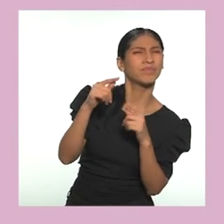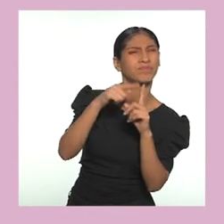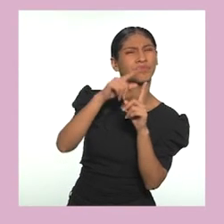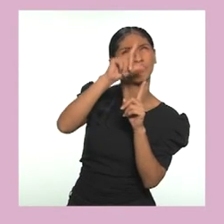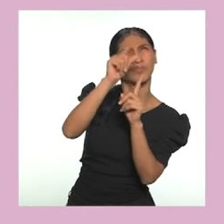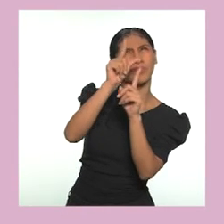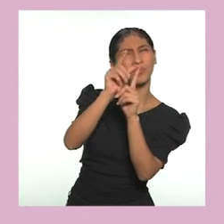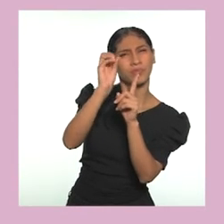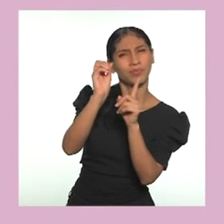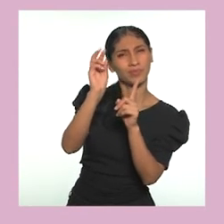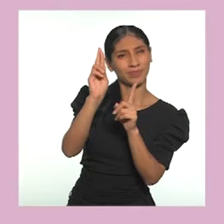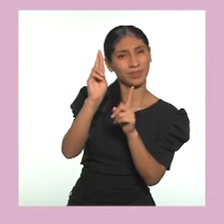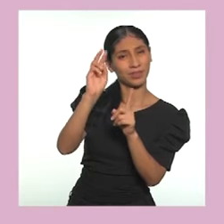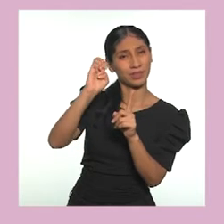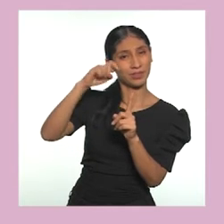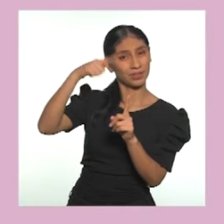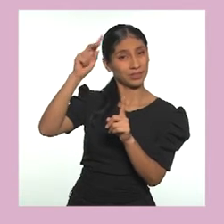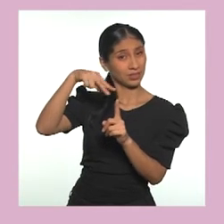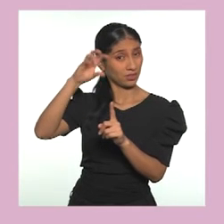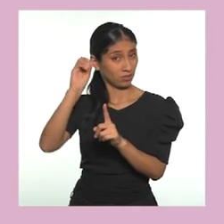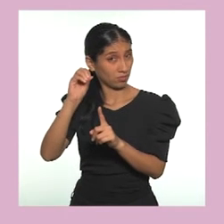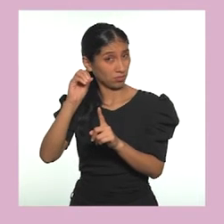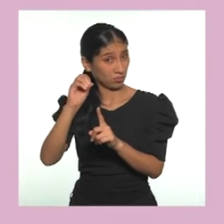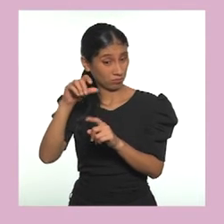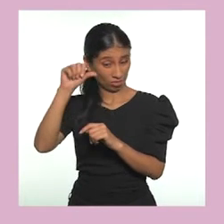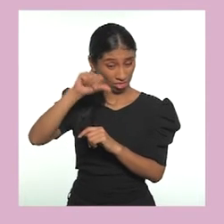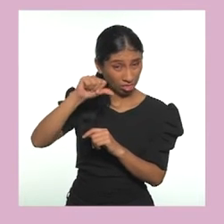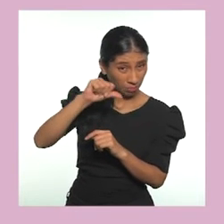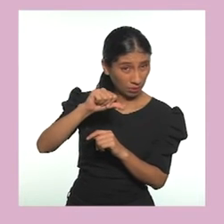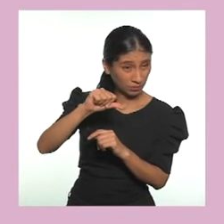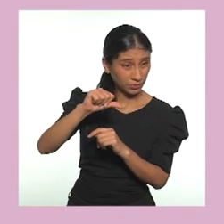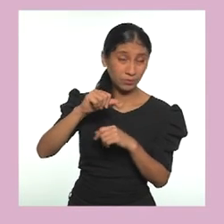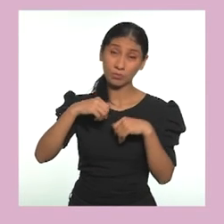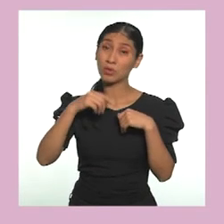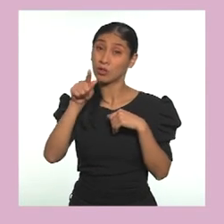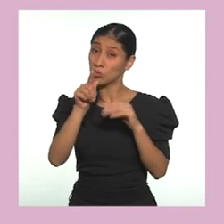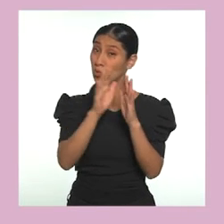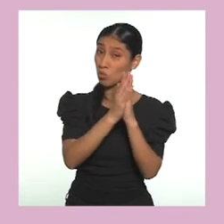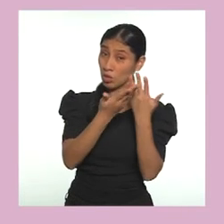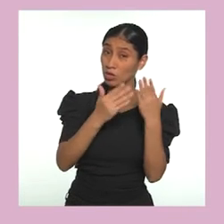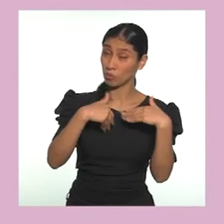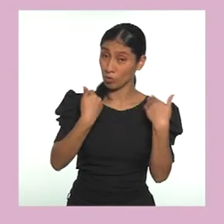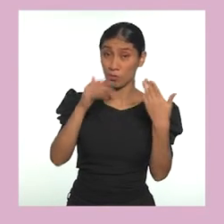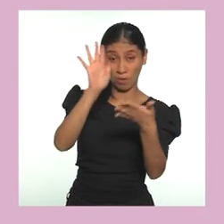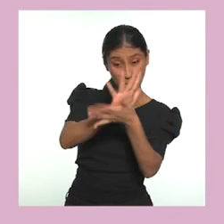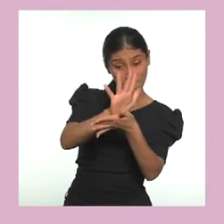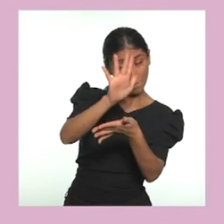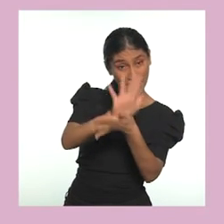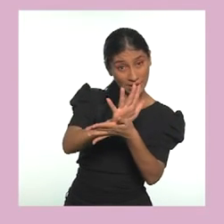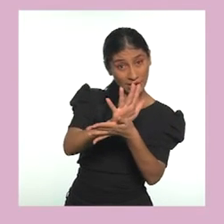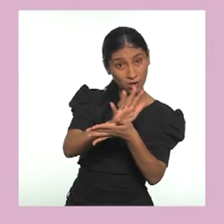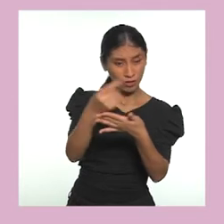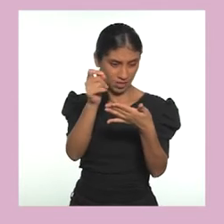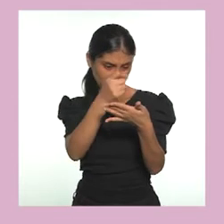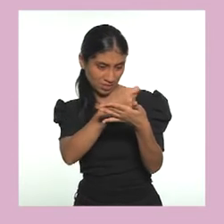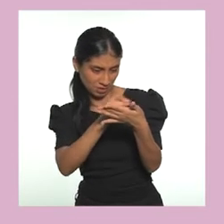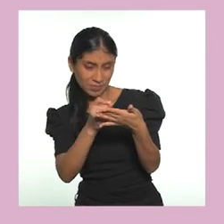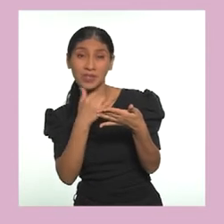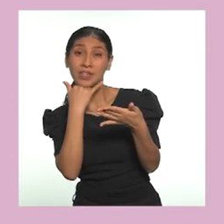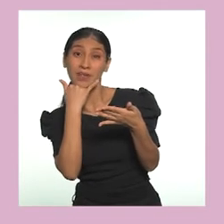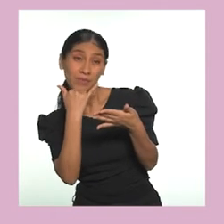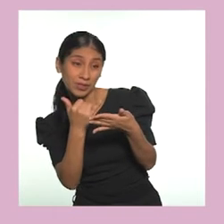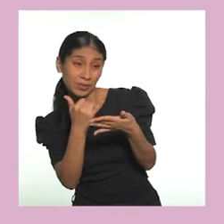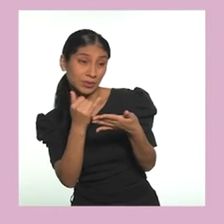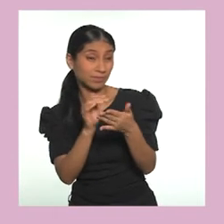Abuelita, ¿y el orégano se quemó? Pues podríamos pegarlo en tu cuaderno y escribir al costado